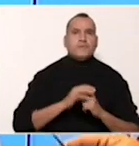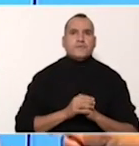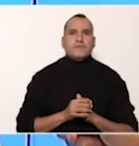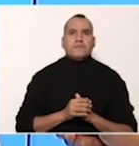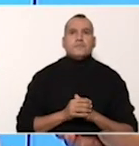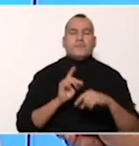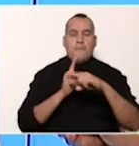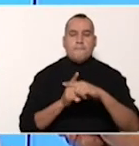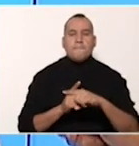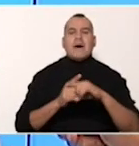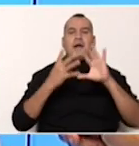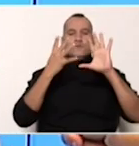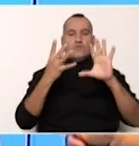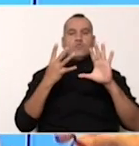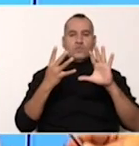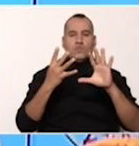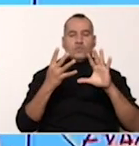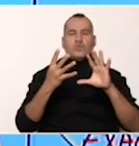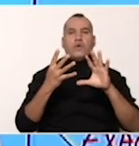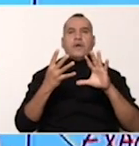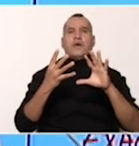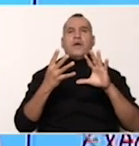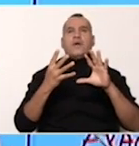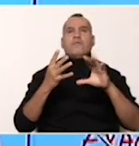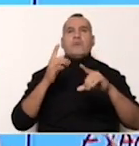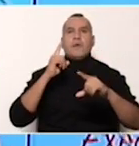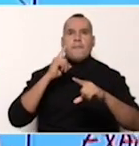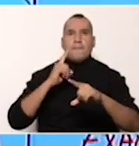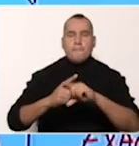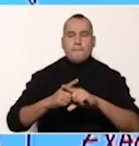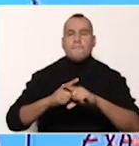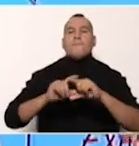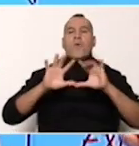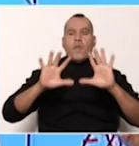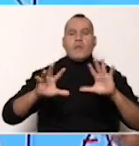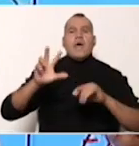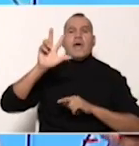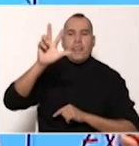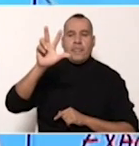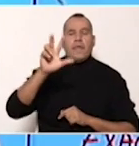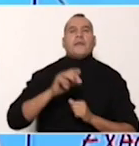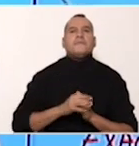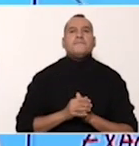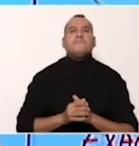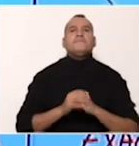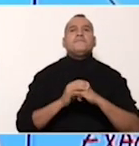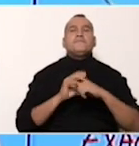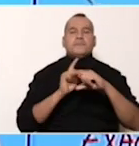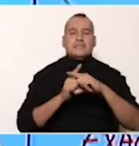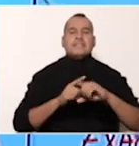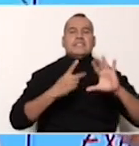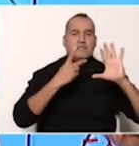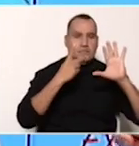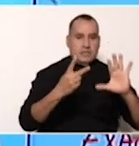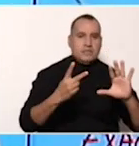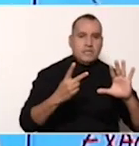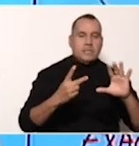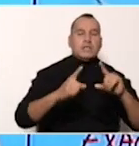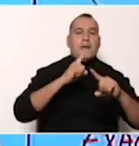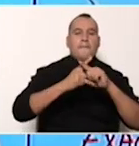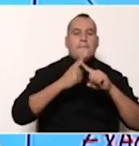4 más 9 que ocupa las unidades de 1000 por 10 a la 3 más 7 que ocupa